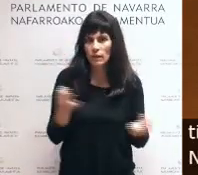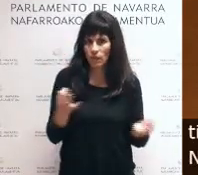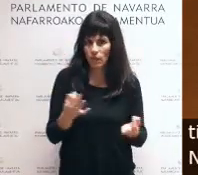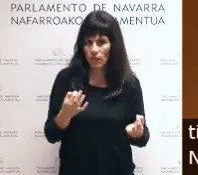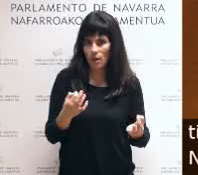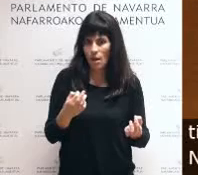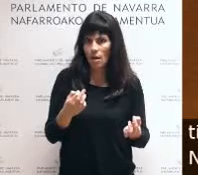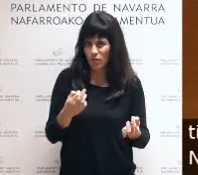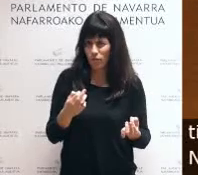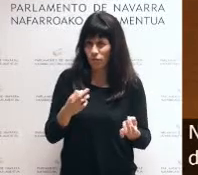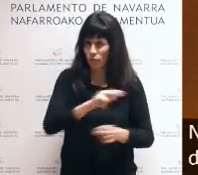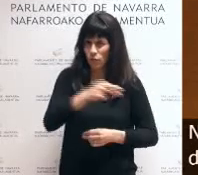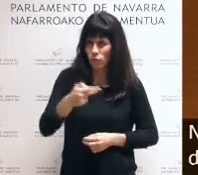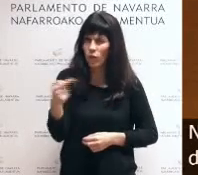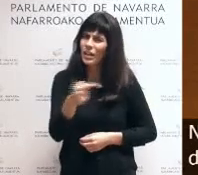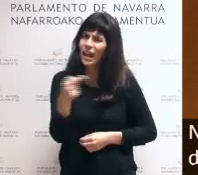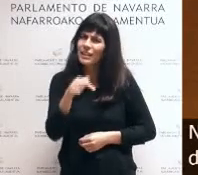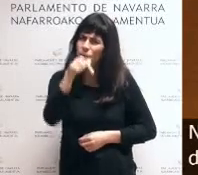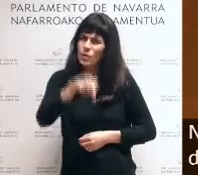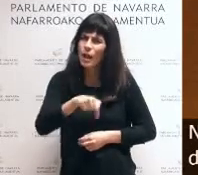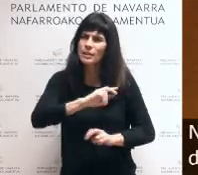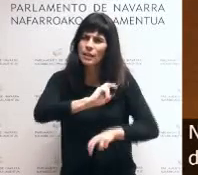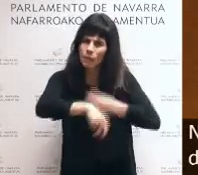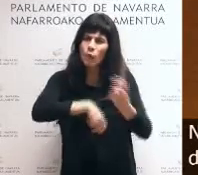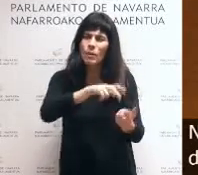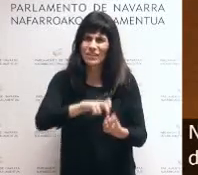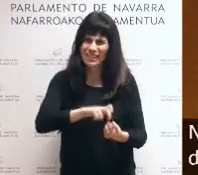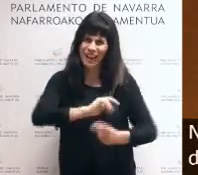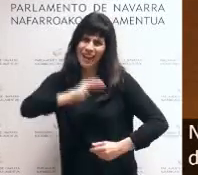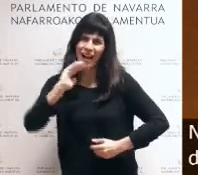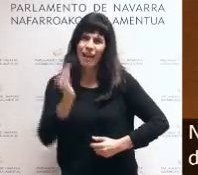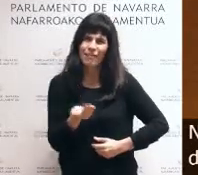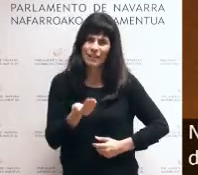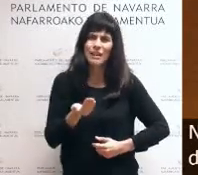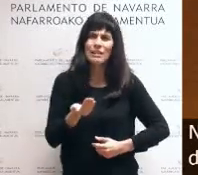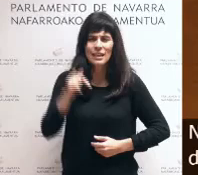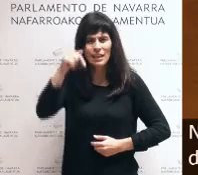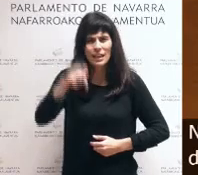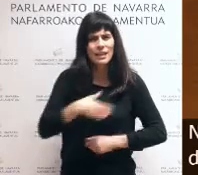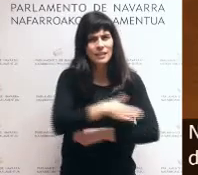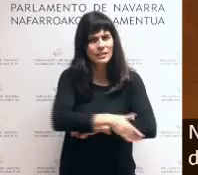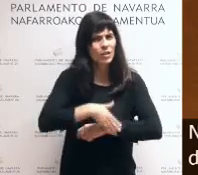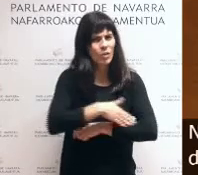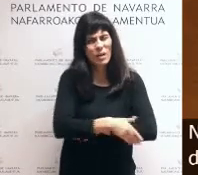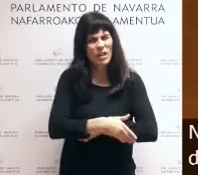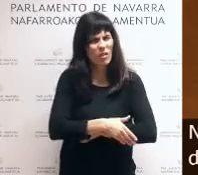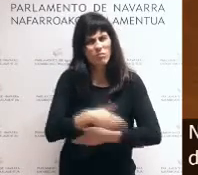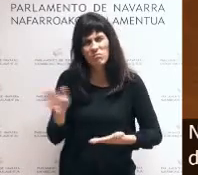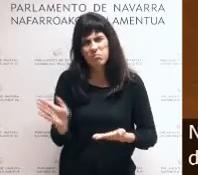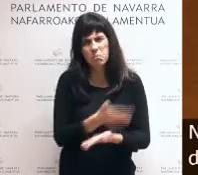esta deriva fiscal provoca. O mejor dicho, sí sabemos qué tiene que pasar, que pase página este Gobierno, que recauda más